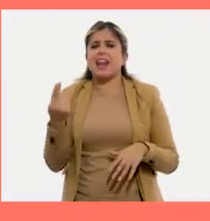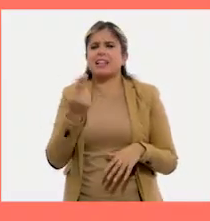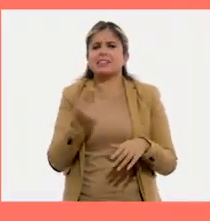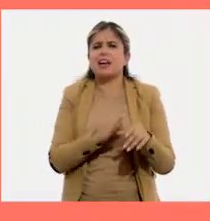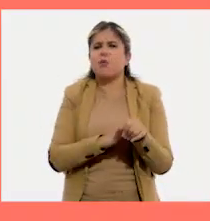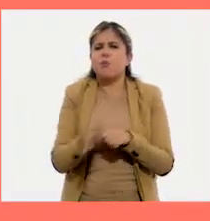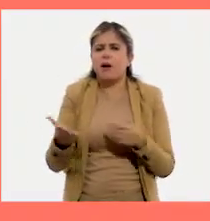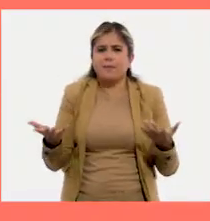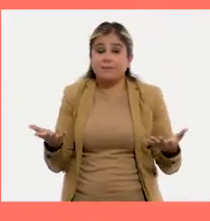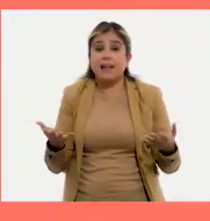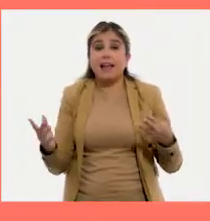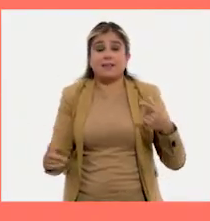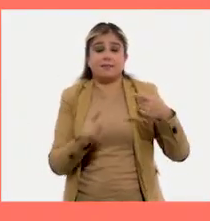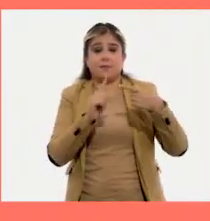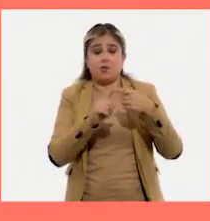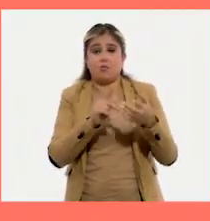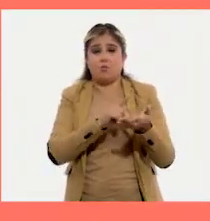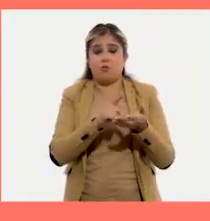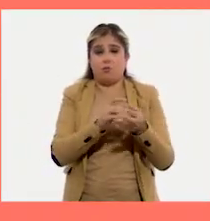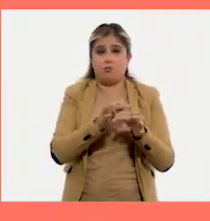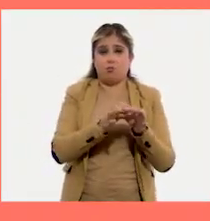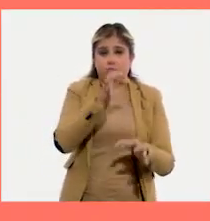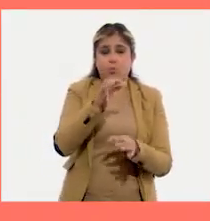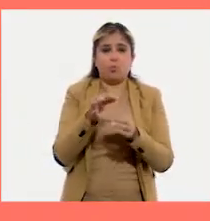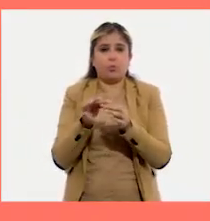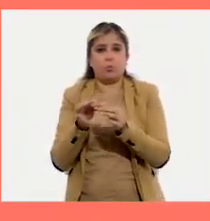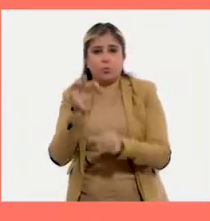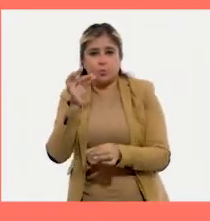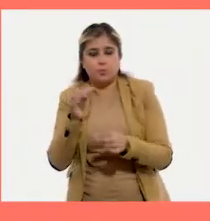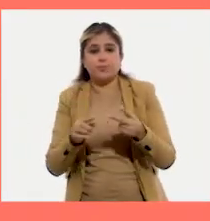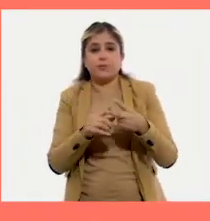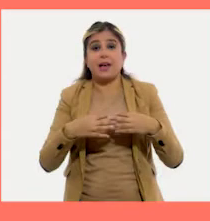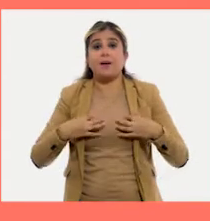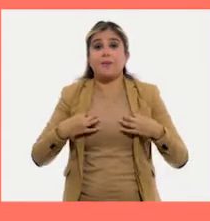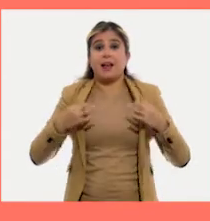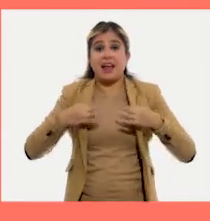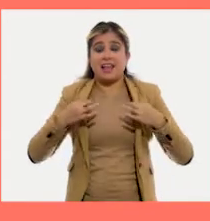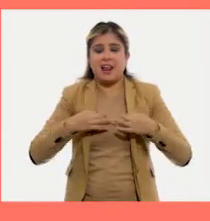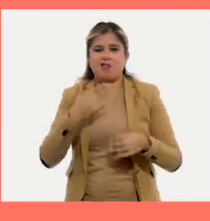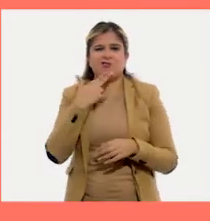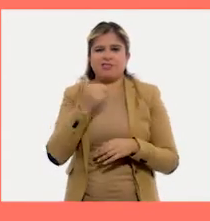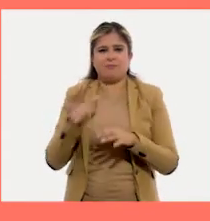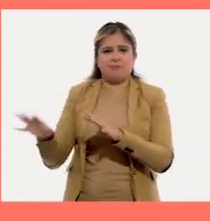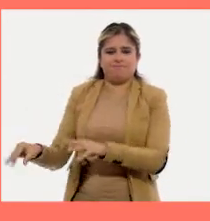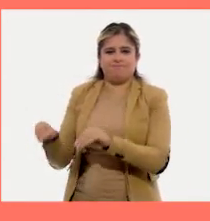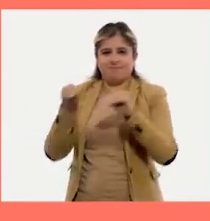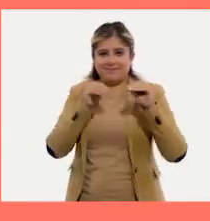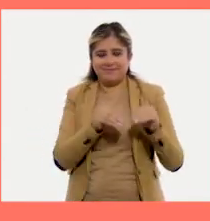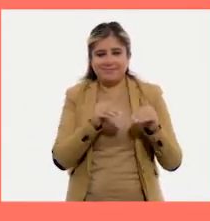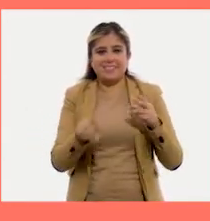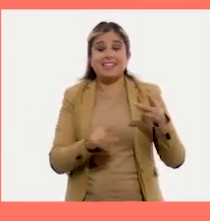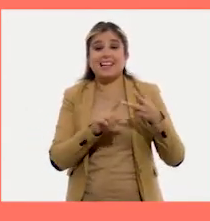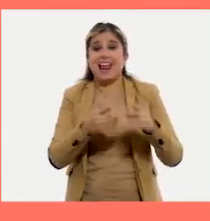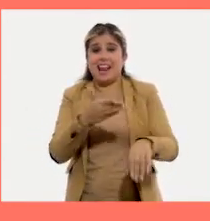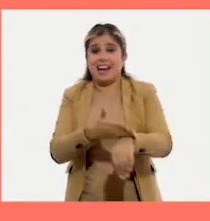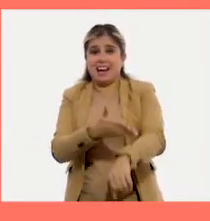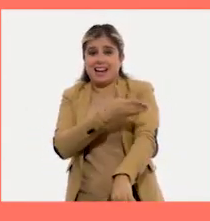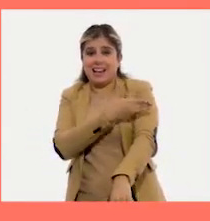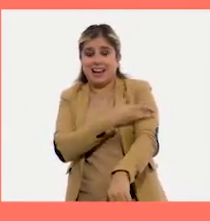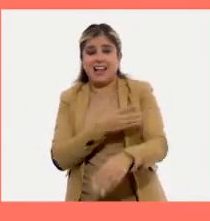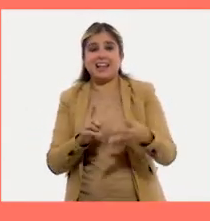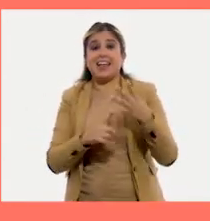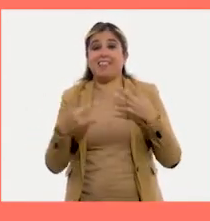Necesitarás un plumón o una pluma, una playera de algodón que ya no uses, una regla